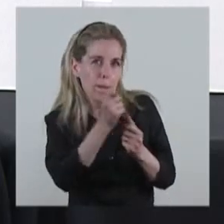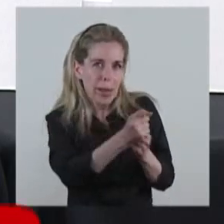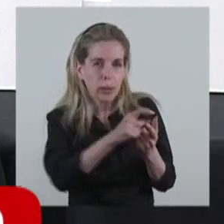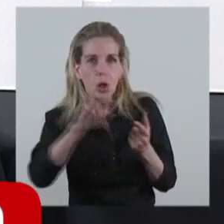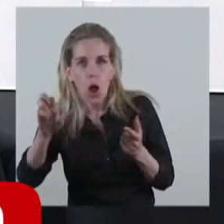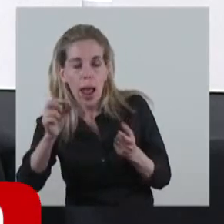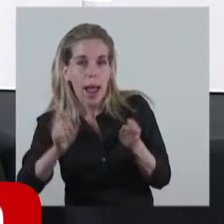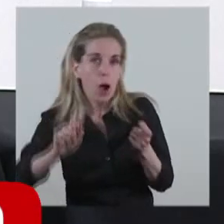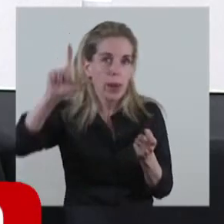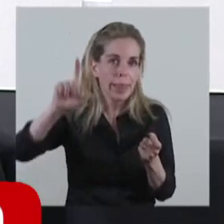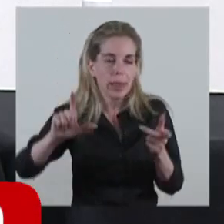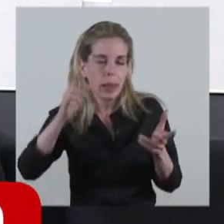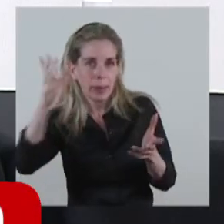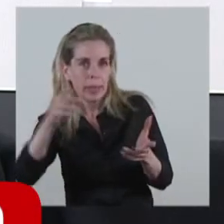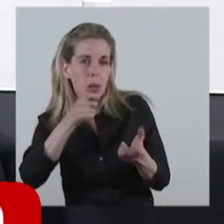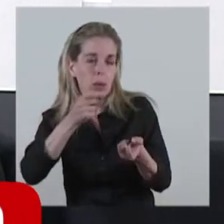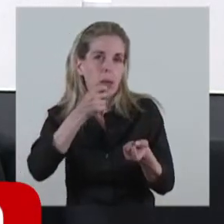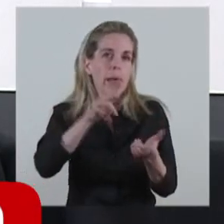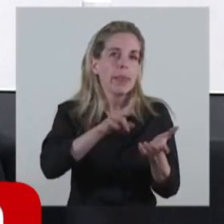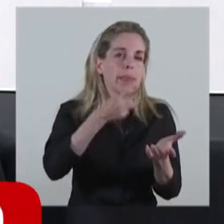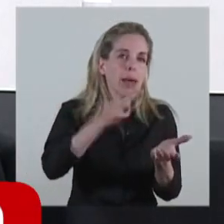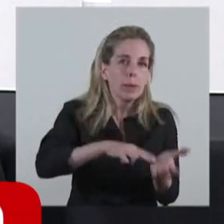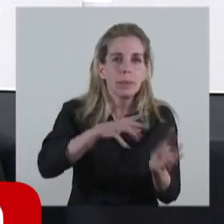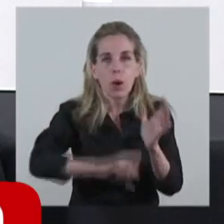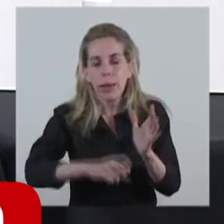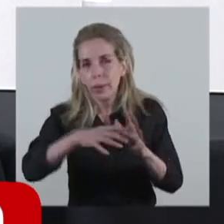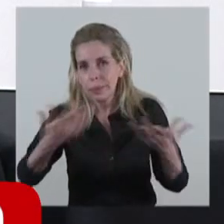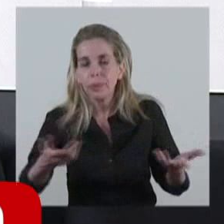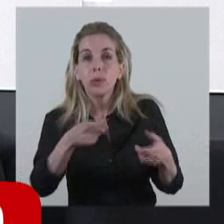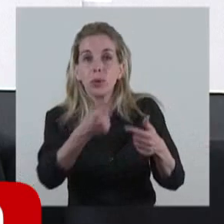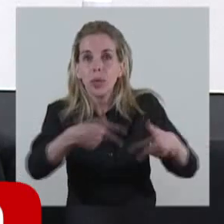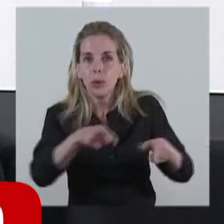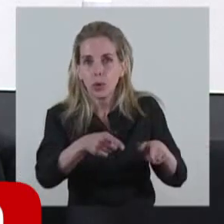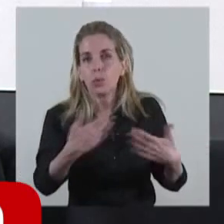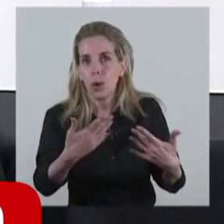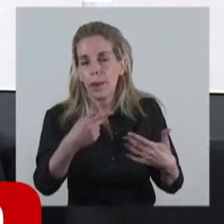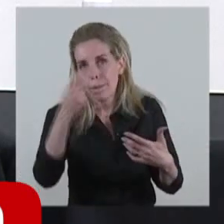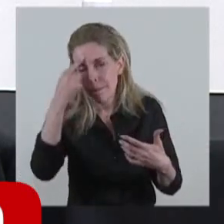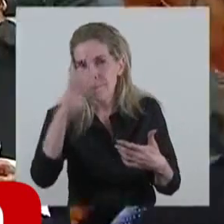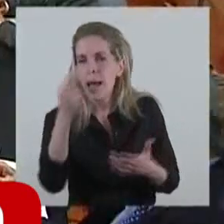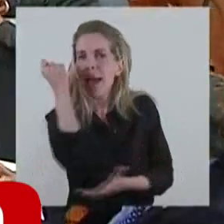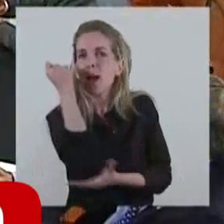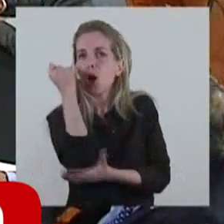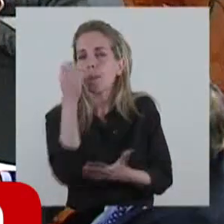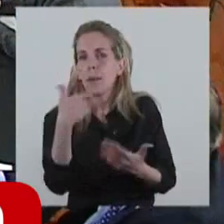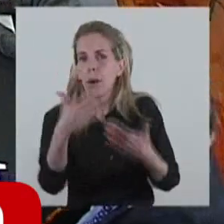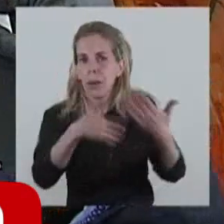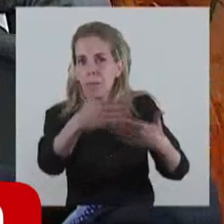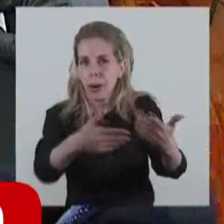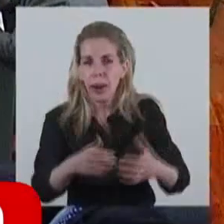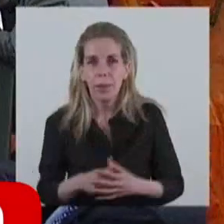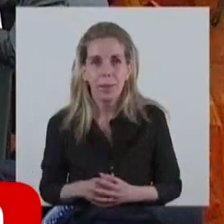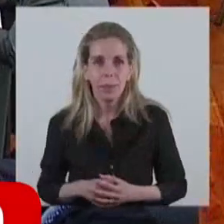Y consecuentemente, todo ese segmento aporte elementos que puedan dinamizar la economía.